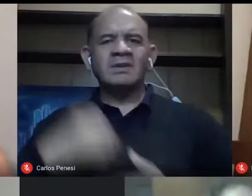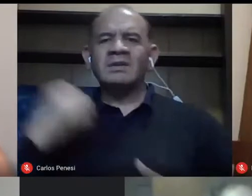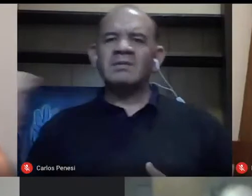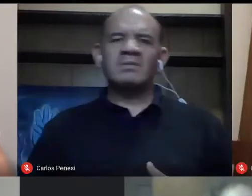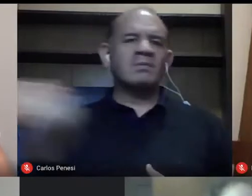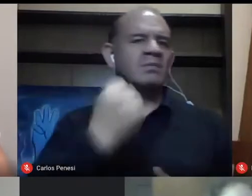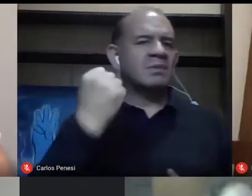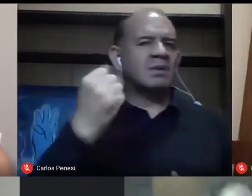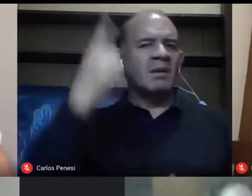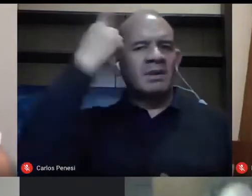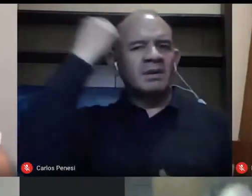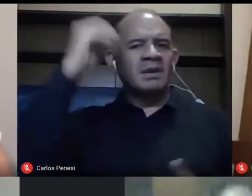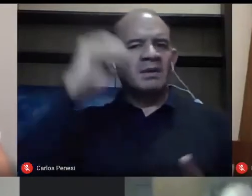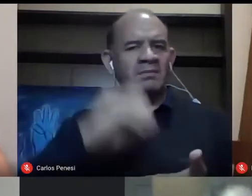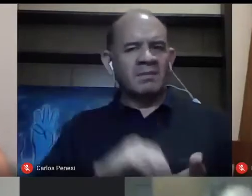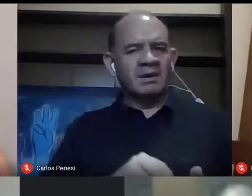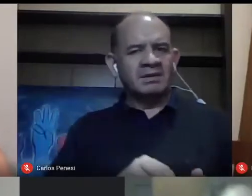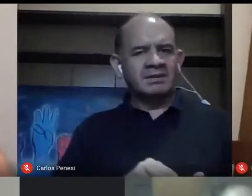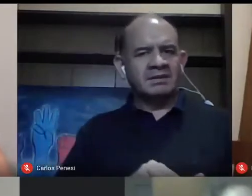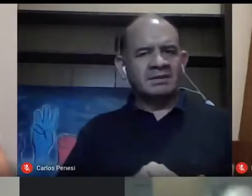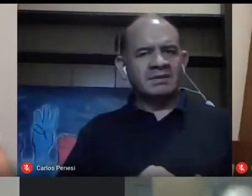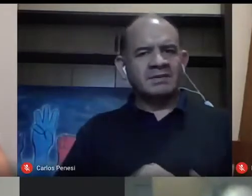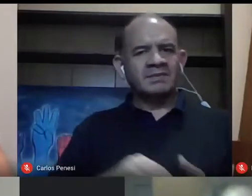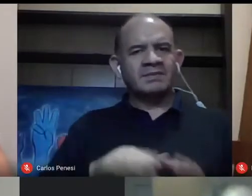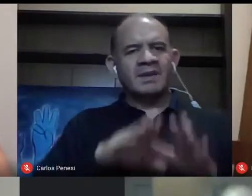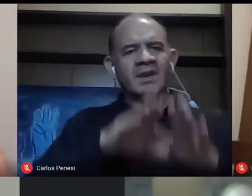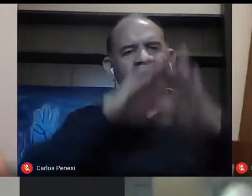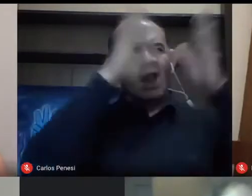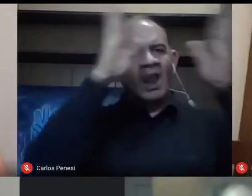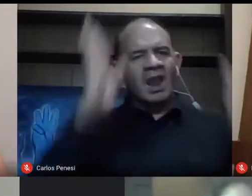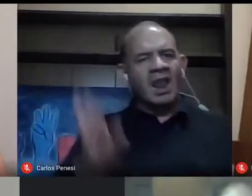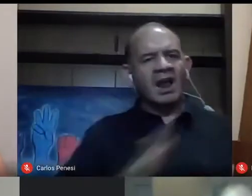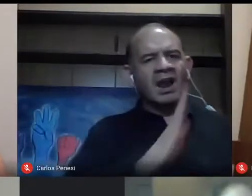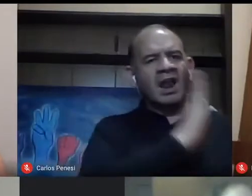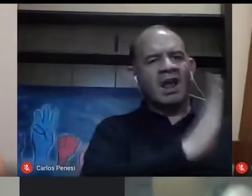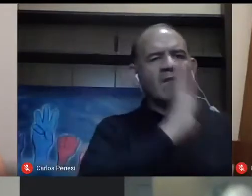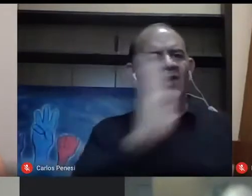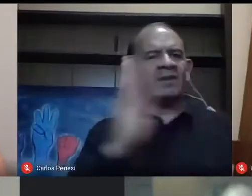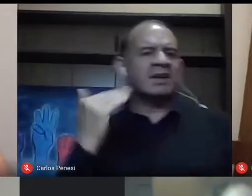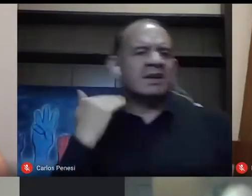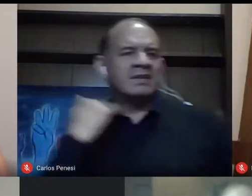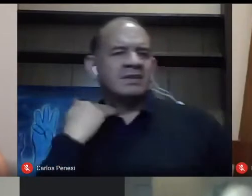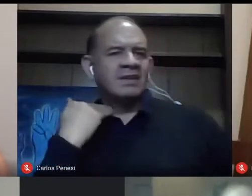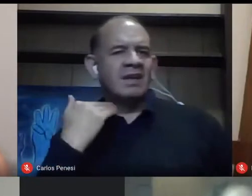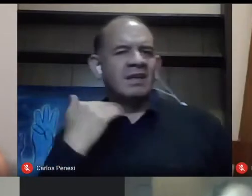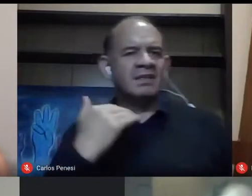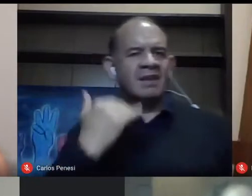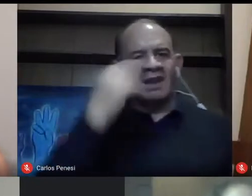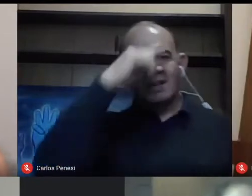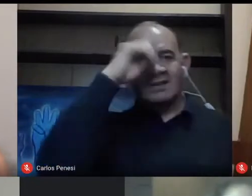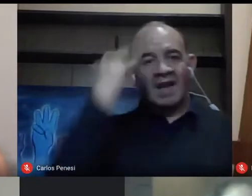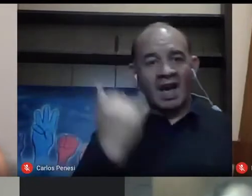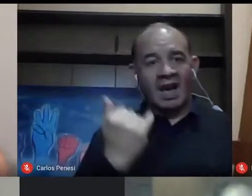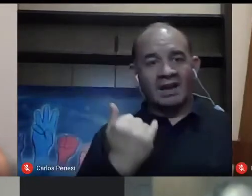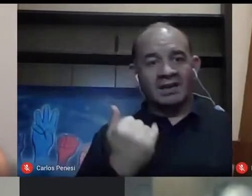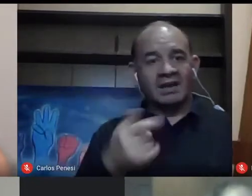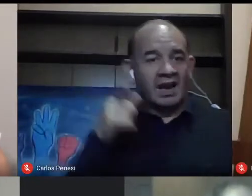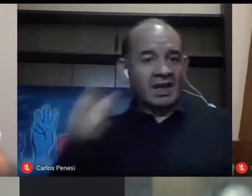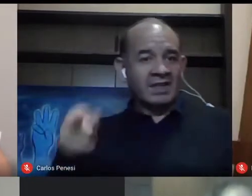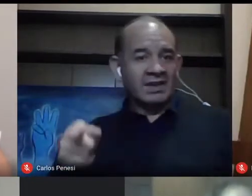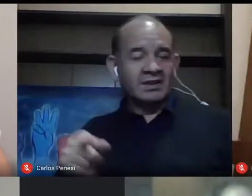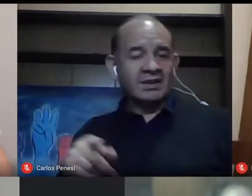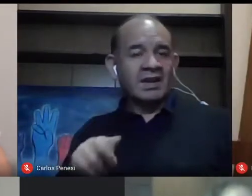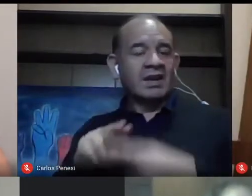para aprender. La Biblioteca Nacional tiene una sala no videntes y brinda servicios desde el año 90 y